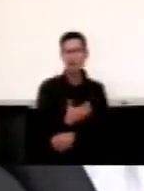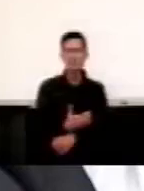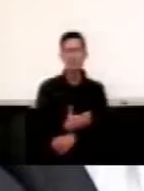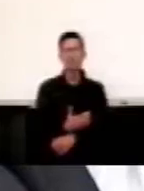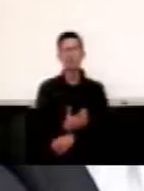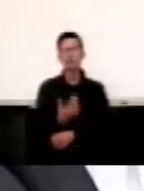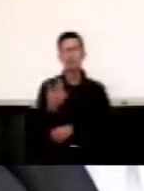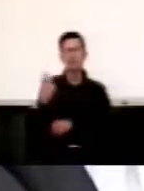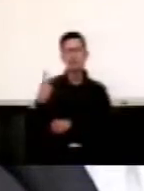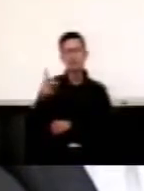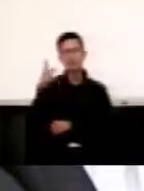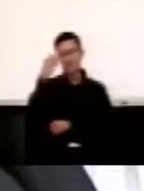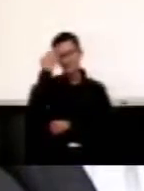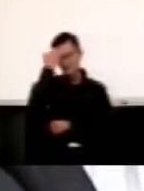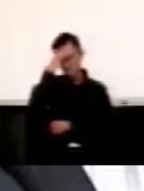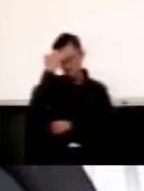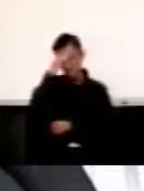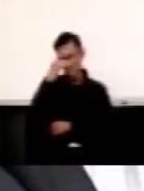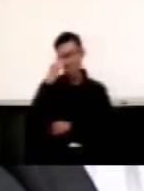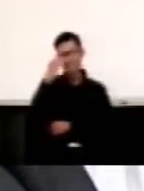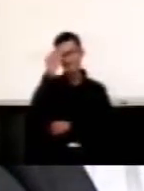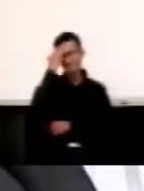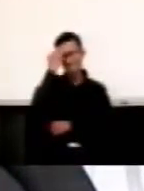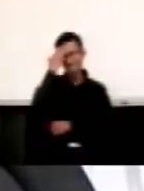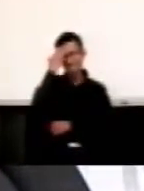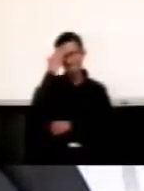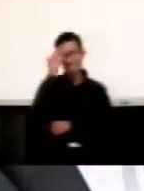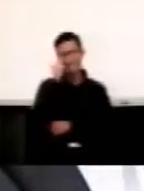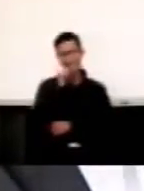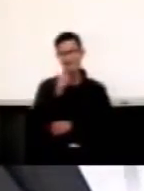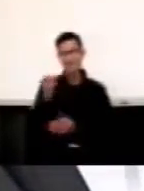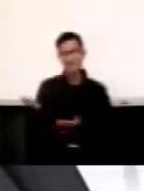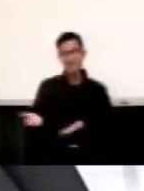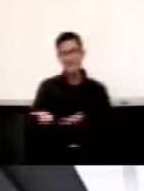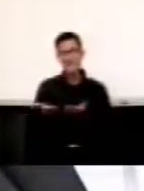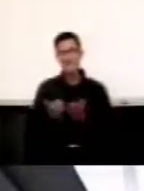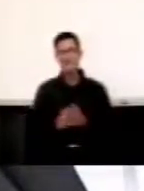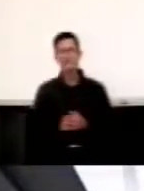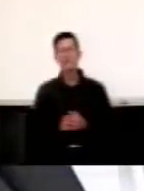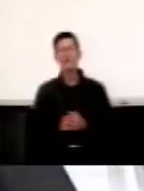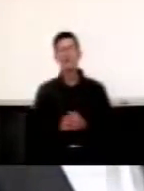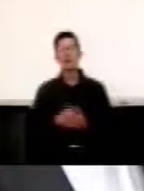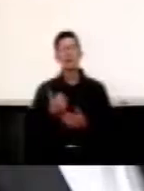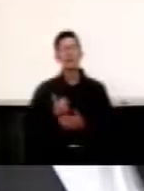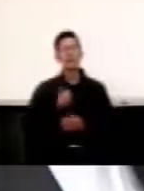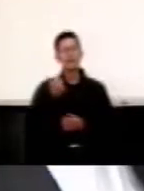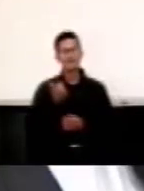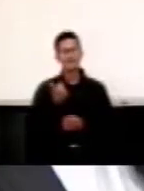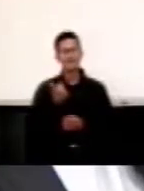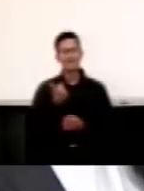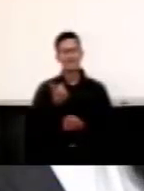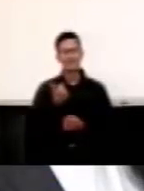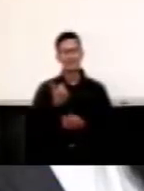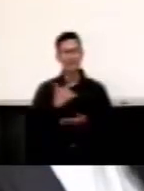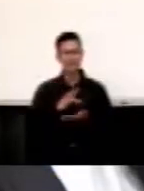sus conocimientos, que muy generosamente siempre nos comparte. También aprovecho para agradecer